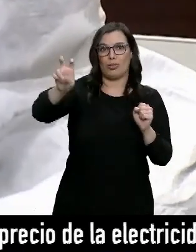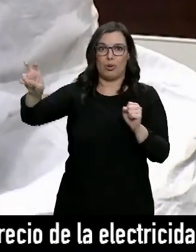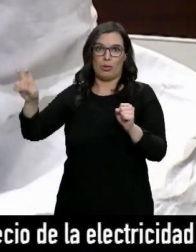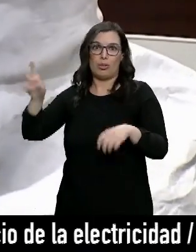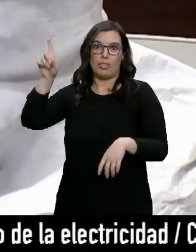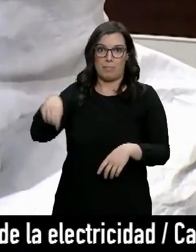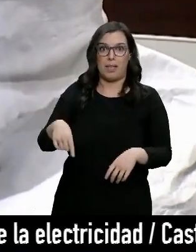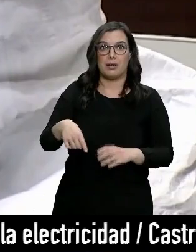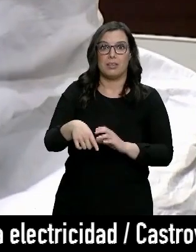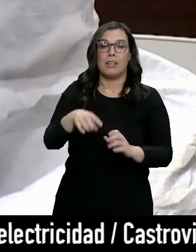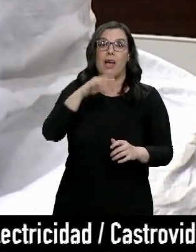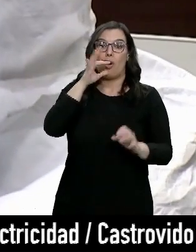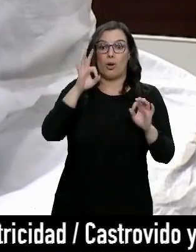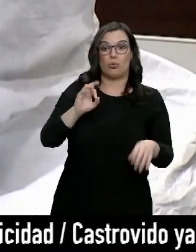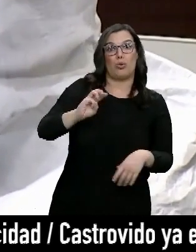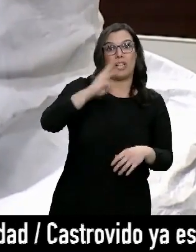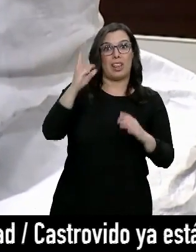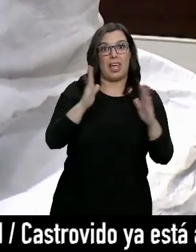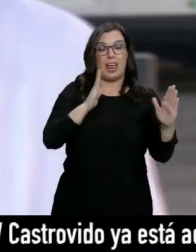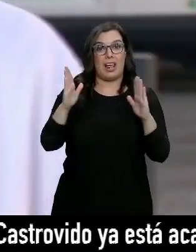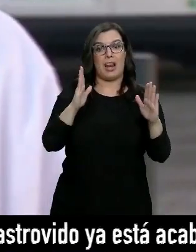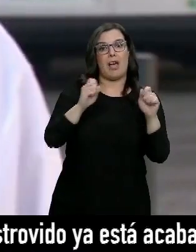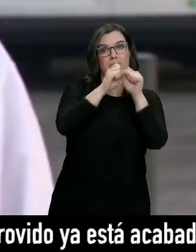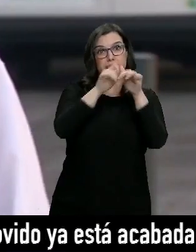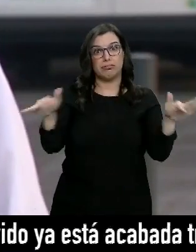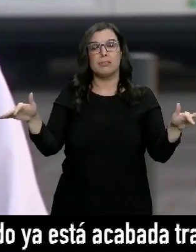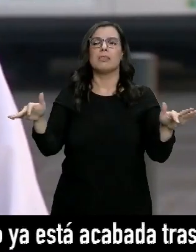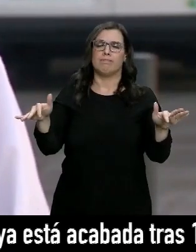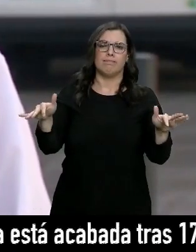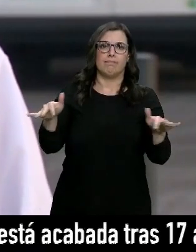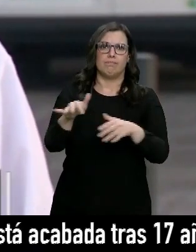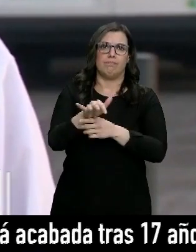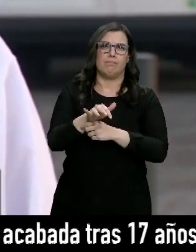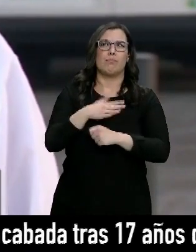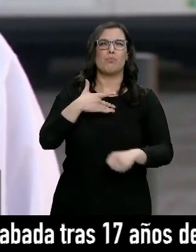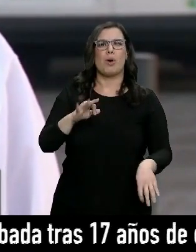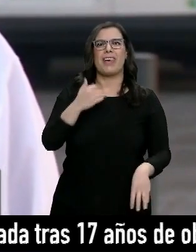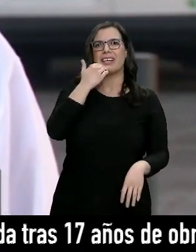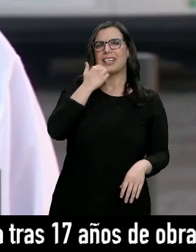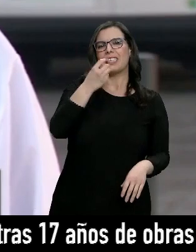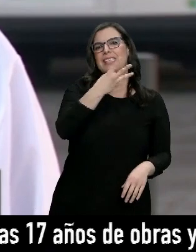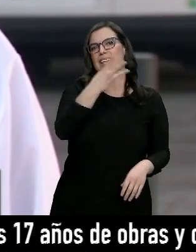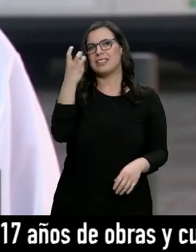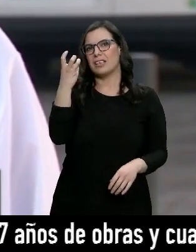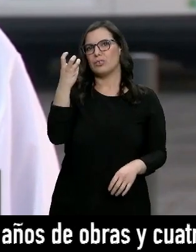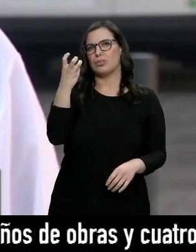agravante añadido en esta tercera ola. Tenemos ingresados cerca de